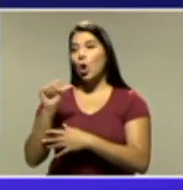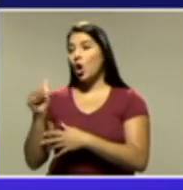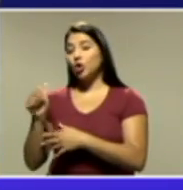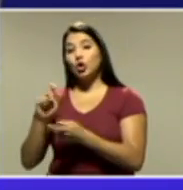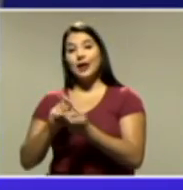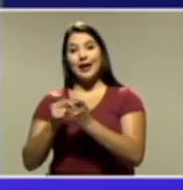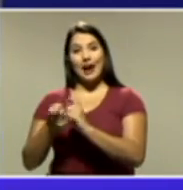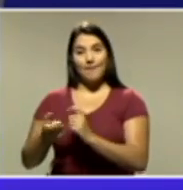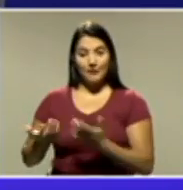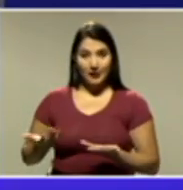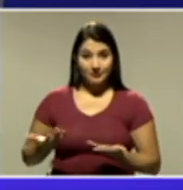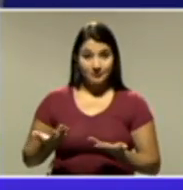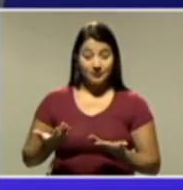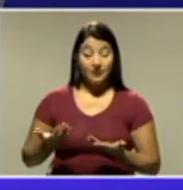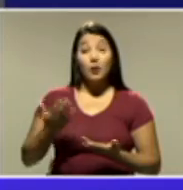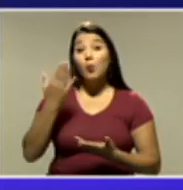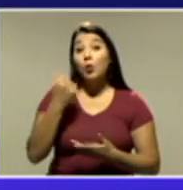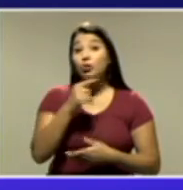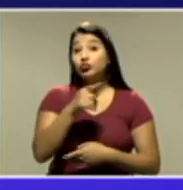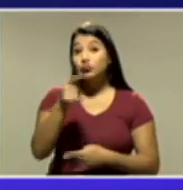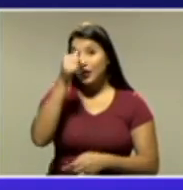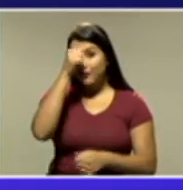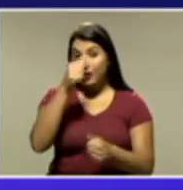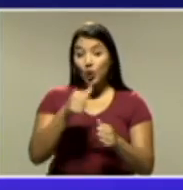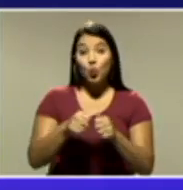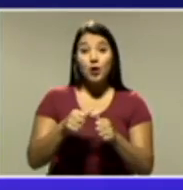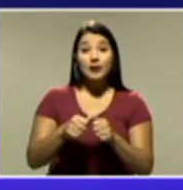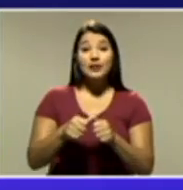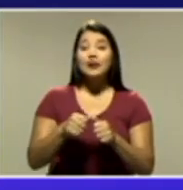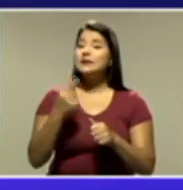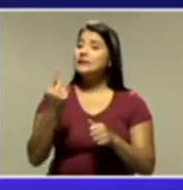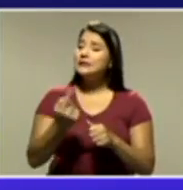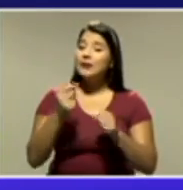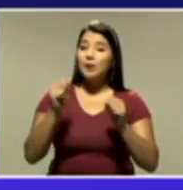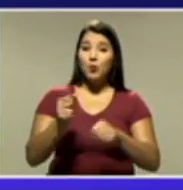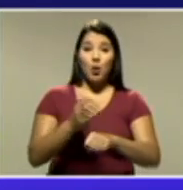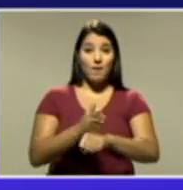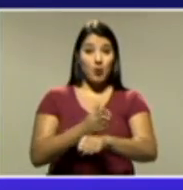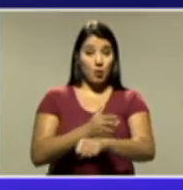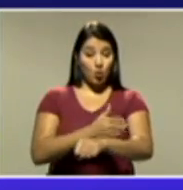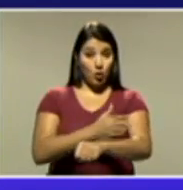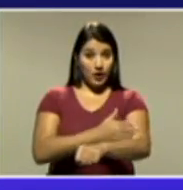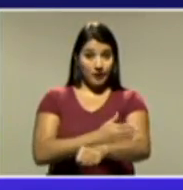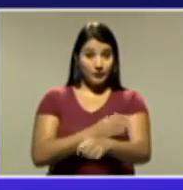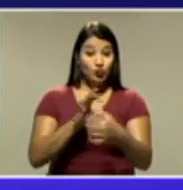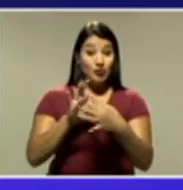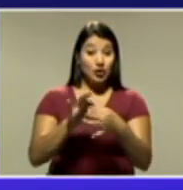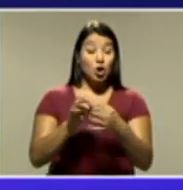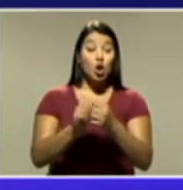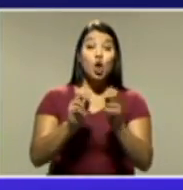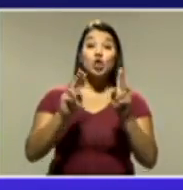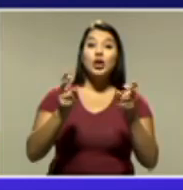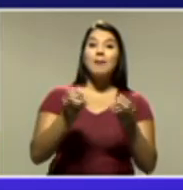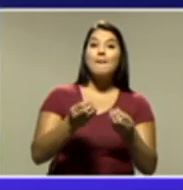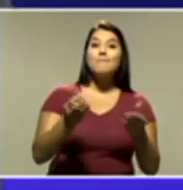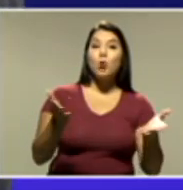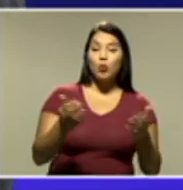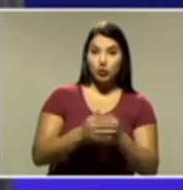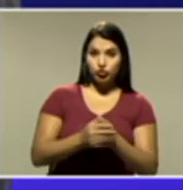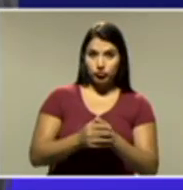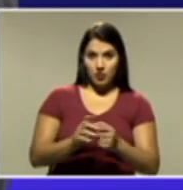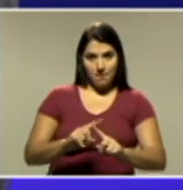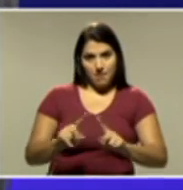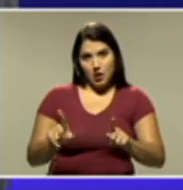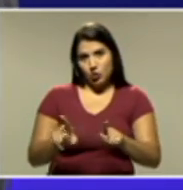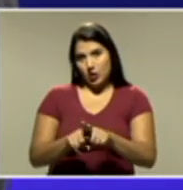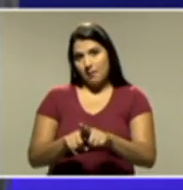percepciones, porque recordemos que siempre hay espacio para mejora en la gestión de los asuntos públicos locales, pero también las cosas